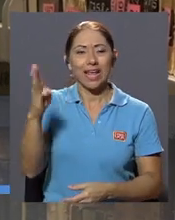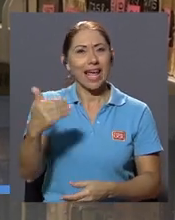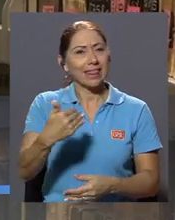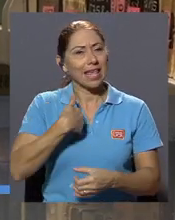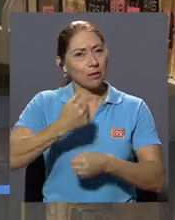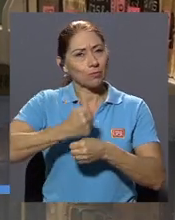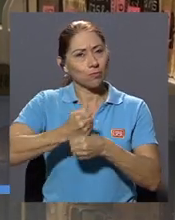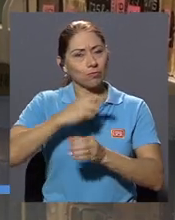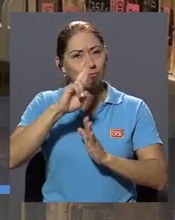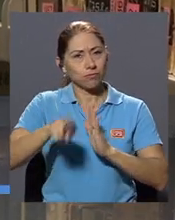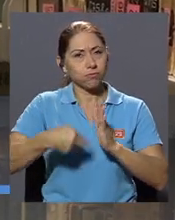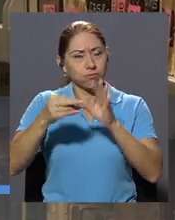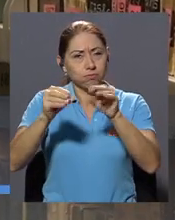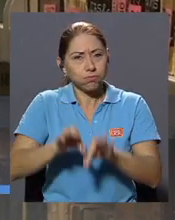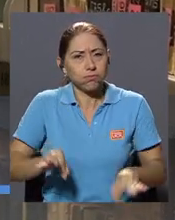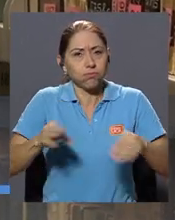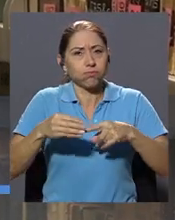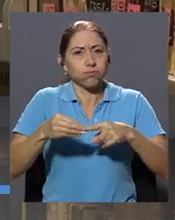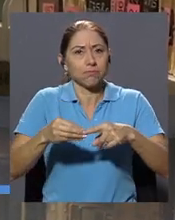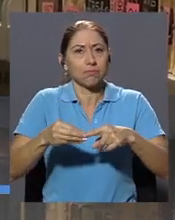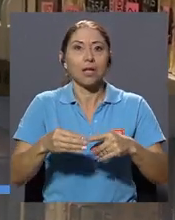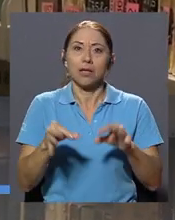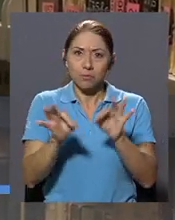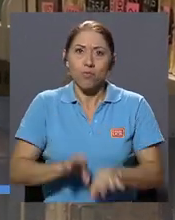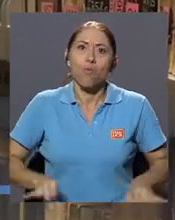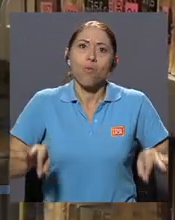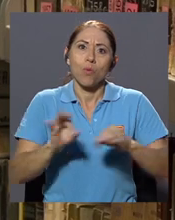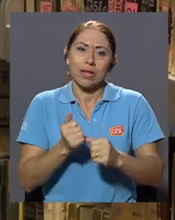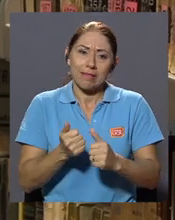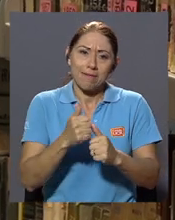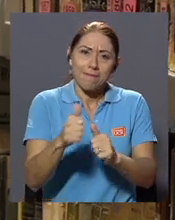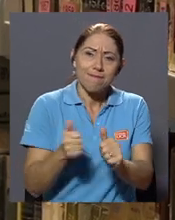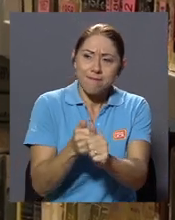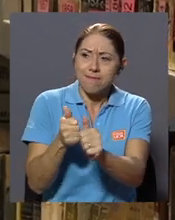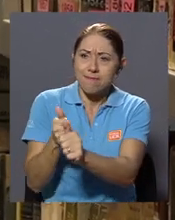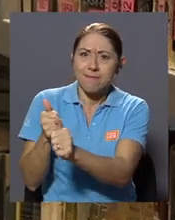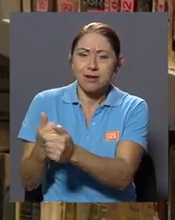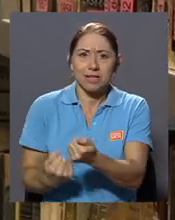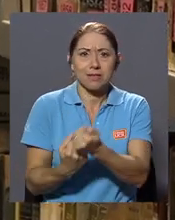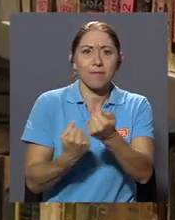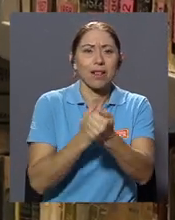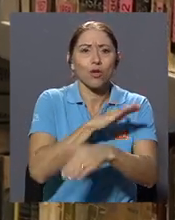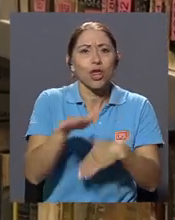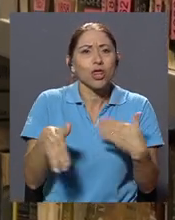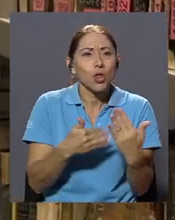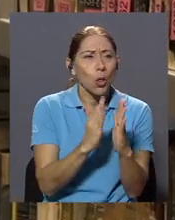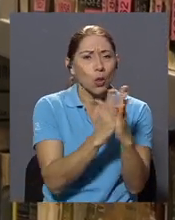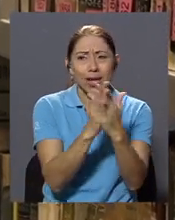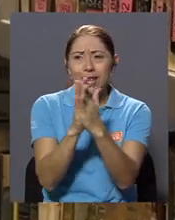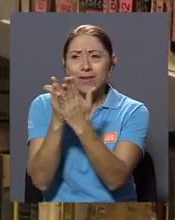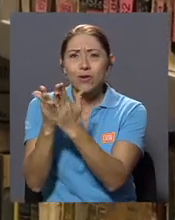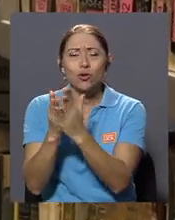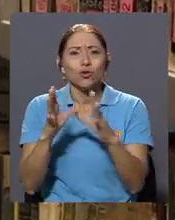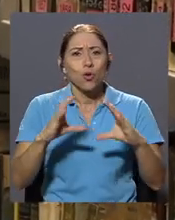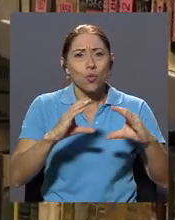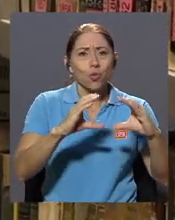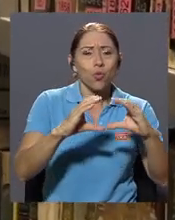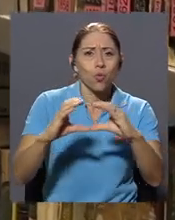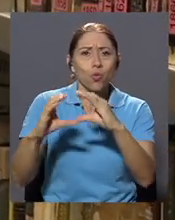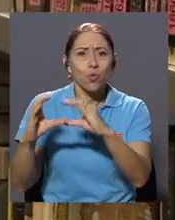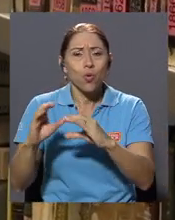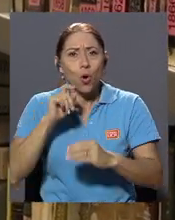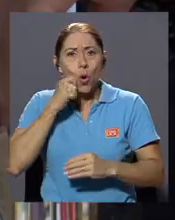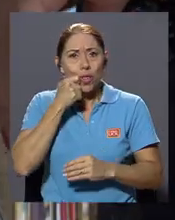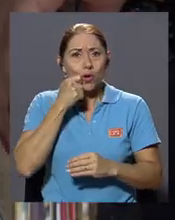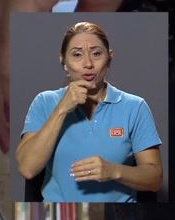un papel fundamental, ya que para nosotros es muy importante tener este respaldo de todos estos libros, de todas estas colecciones y códigos, ya sea tanto de Costa Rica como de